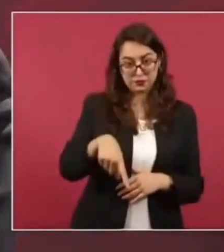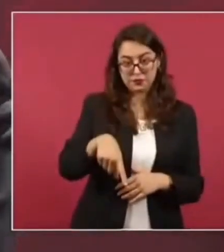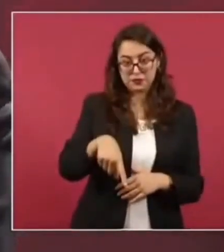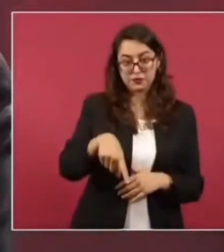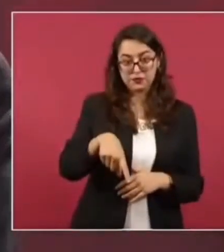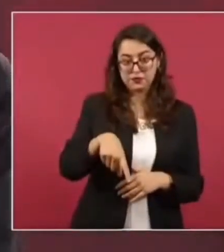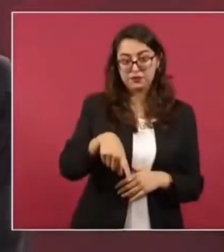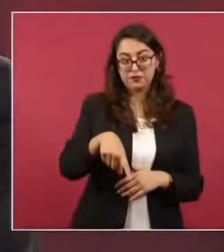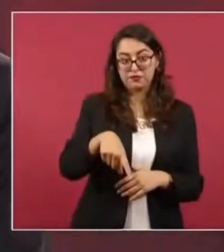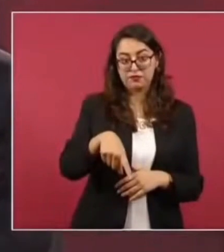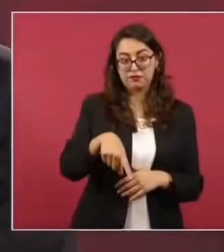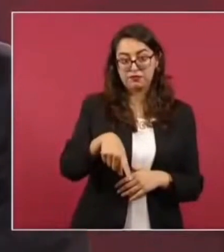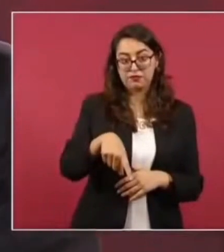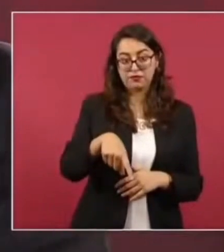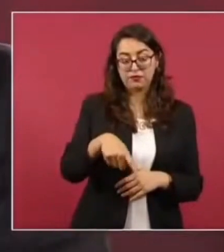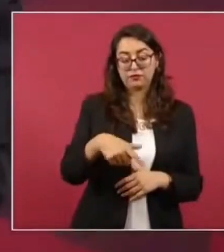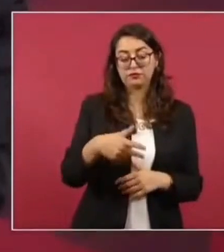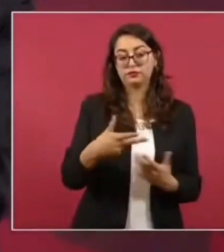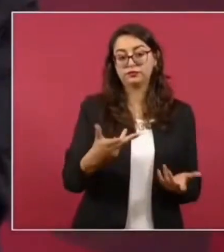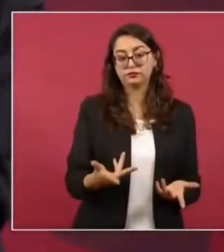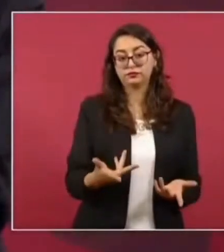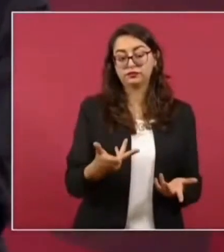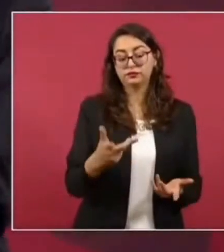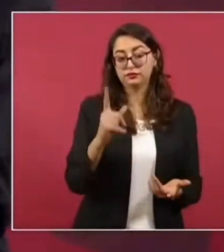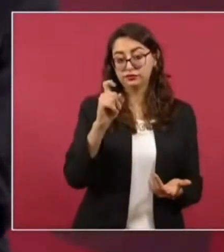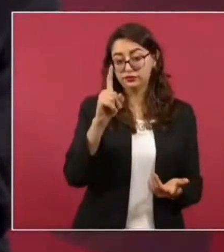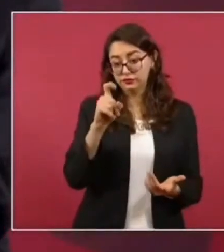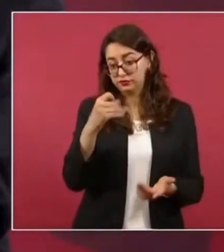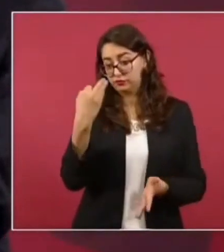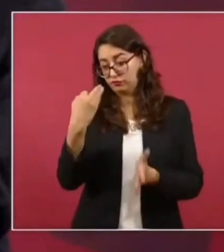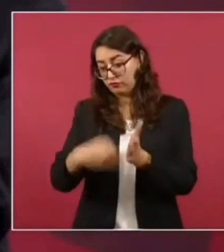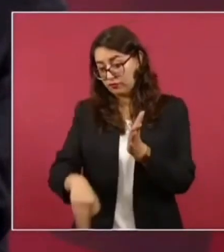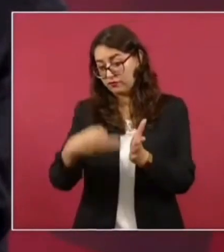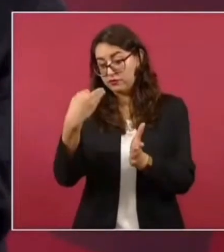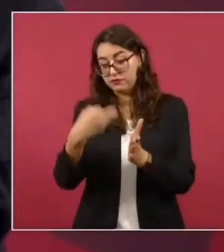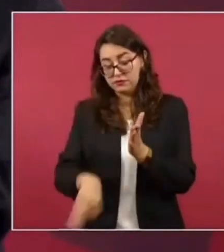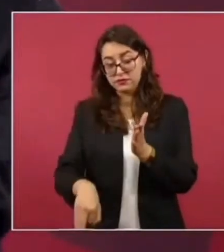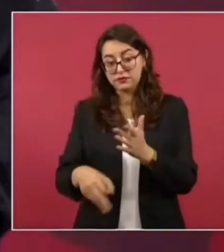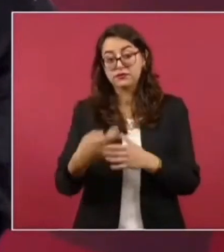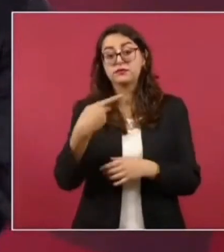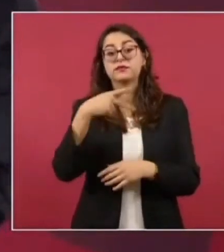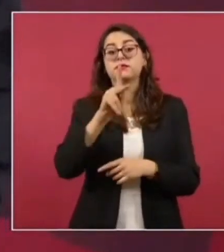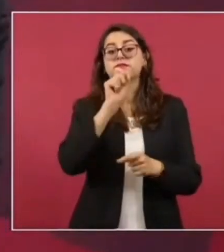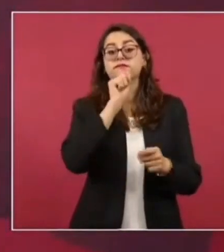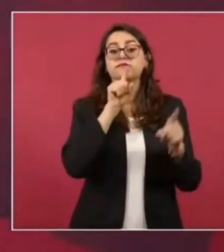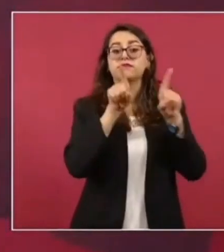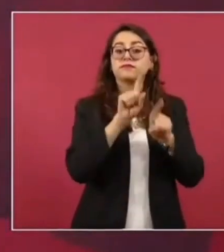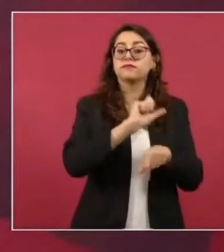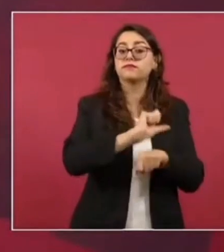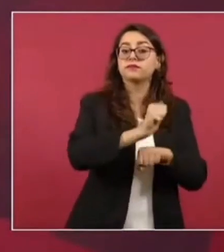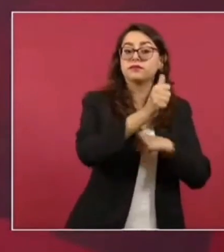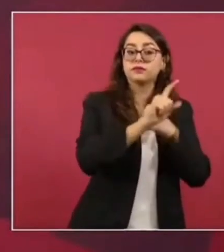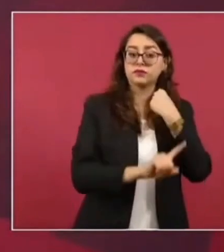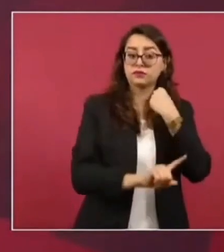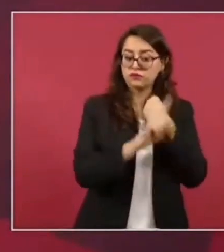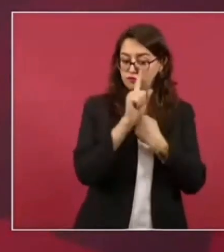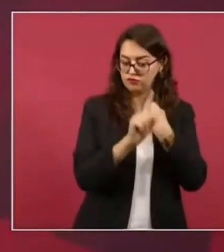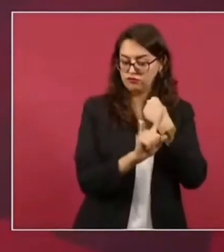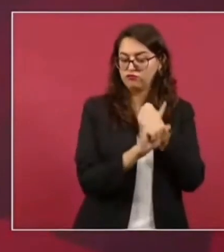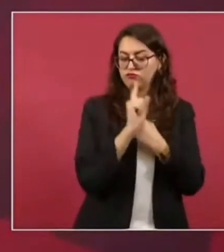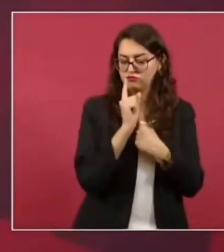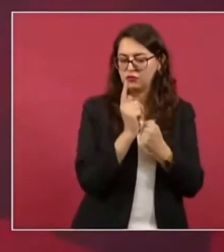así como el añejo problema del abasto del agua, se padecía y